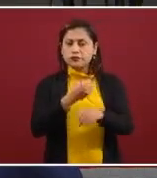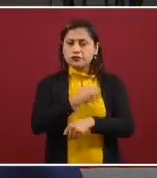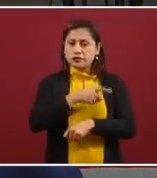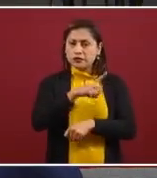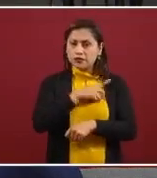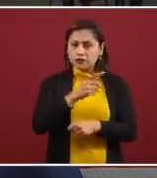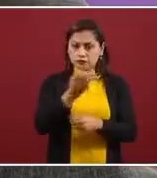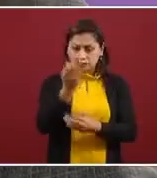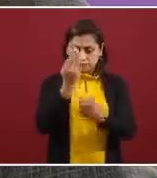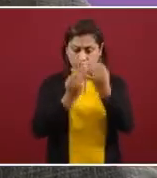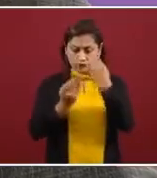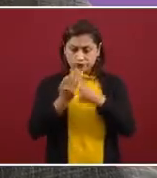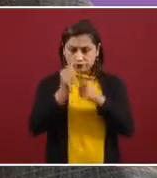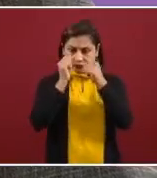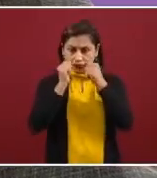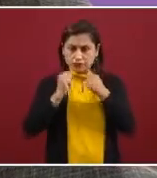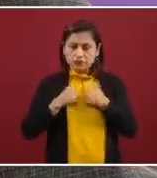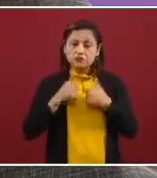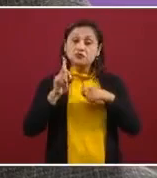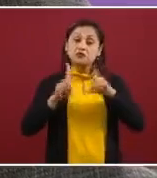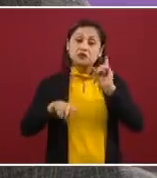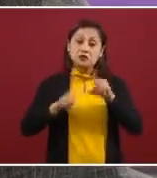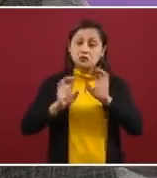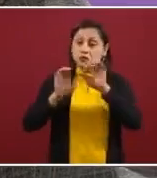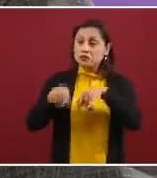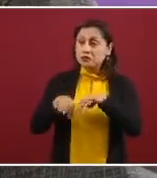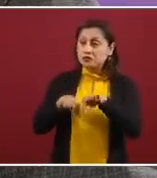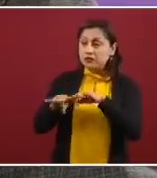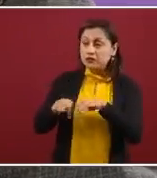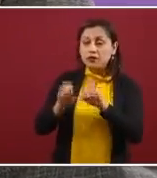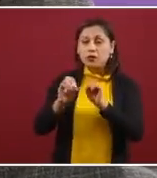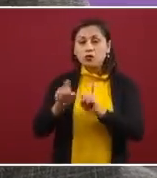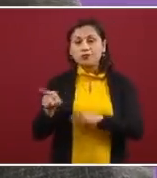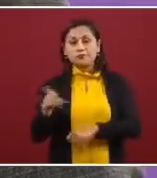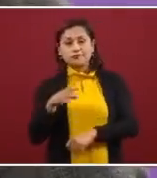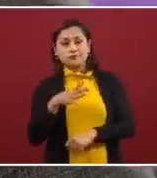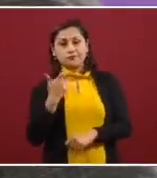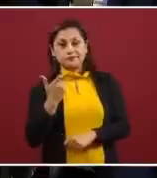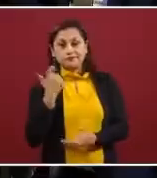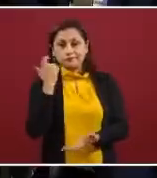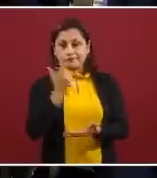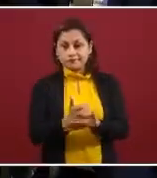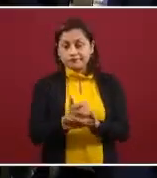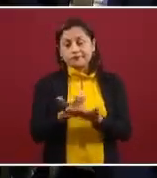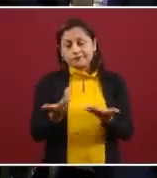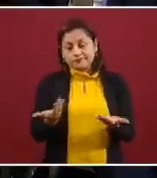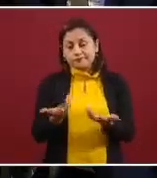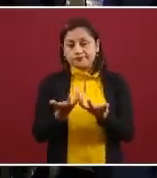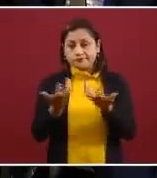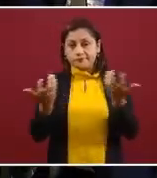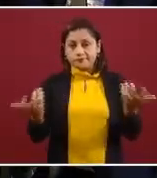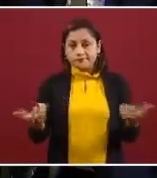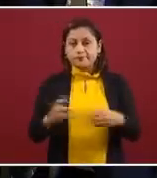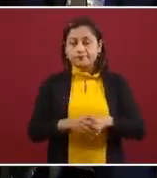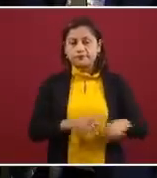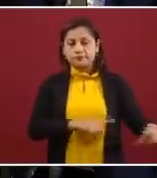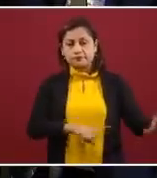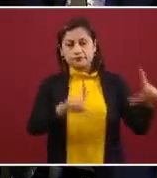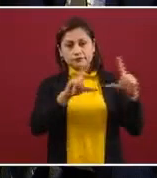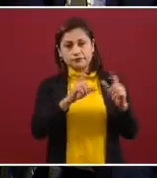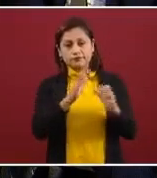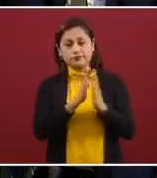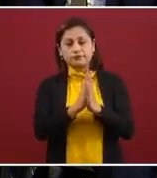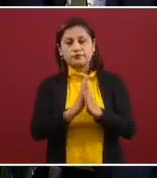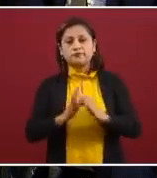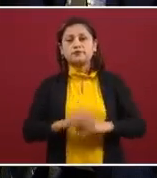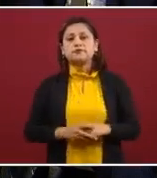inserción laboral y posibilidades económicas de pago. Como puede observarse, en la primera imagen, por favor,